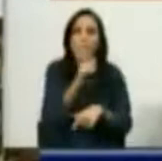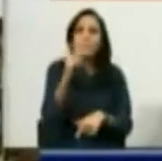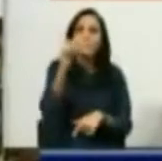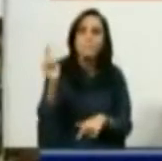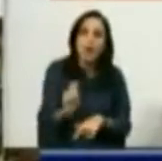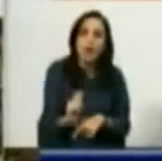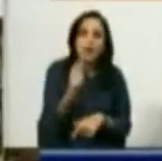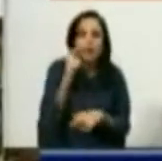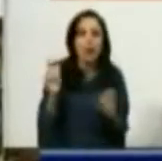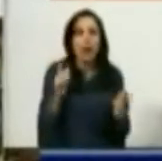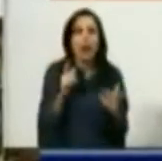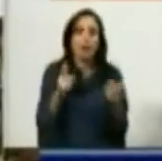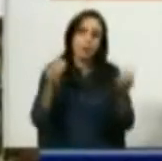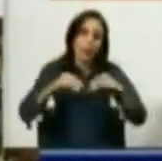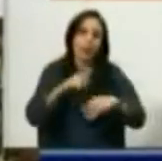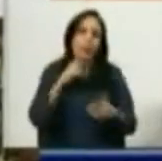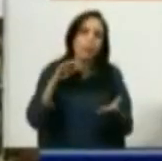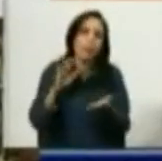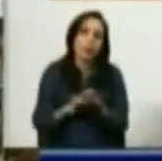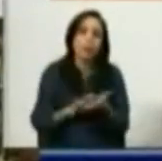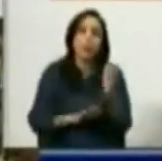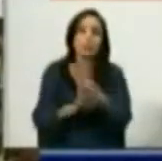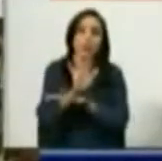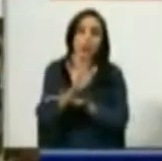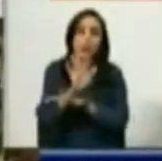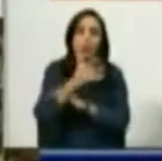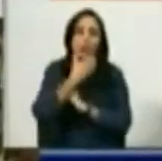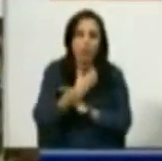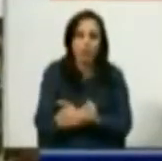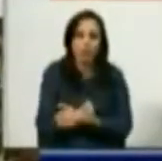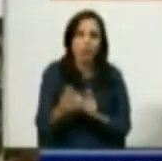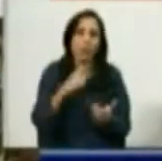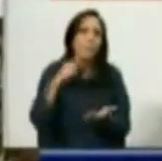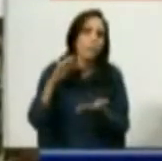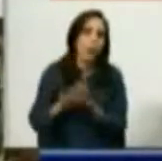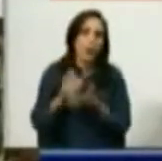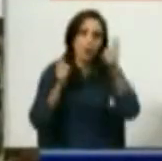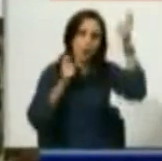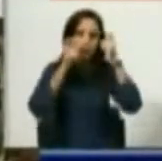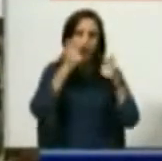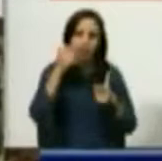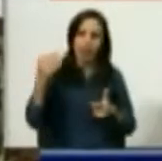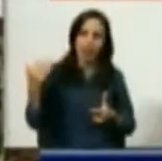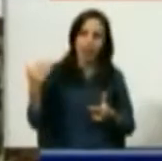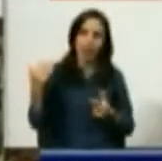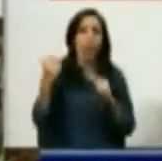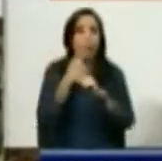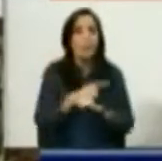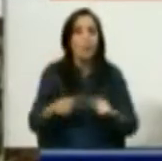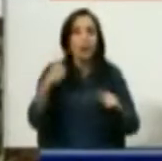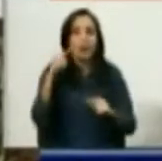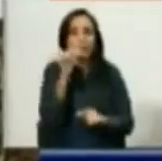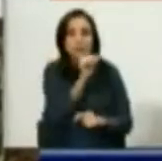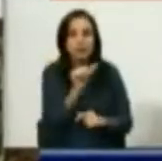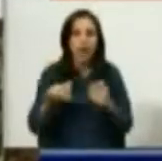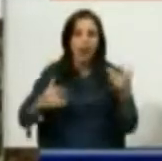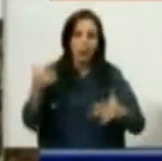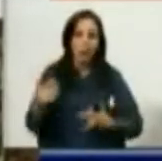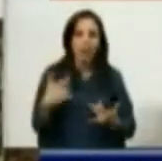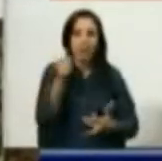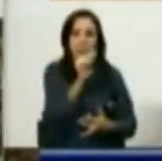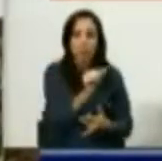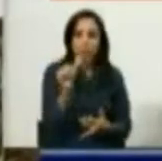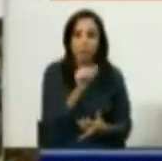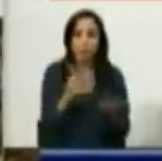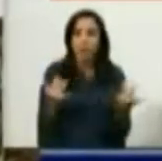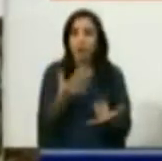la partida del comandante Chávez cinco de de diciembre pero se conjuga en una serie de cosas en en